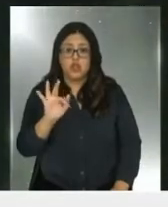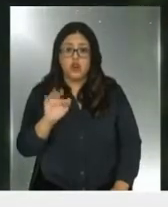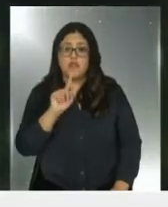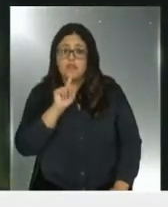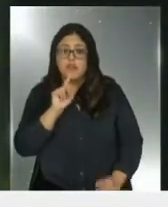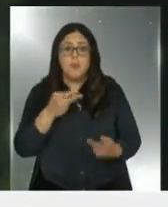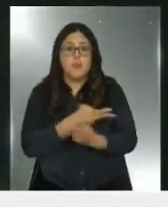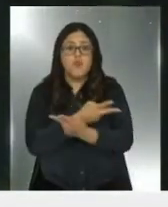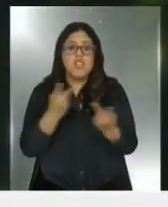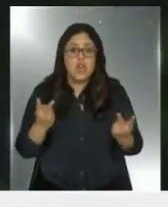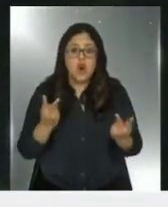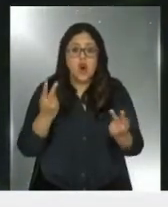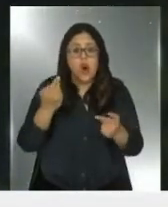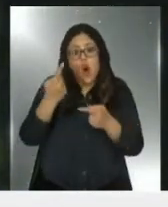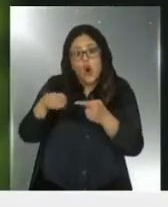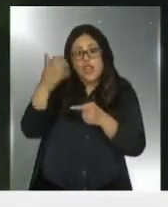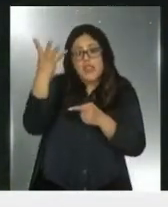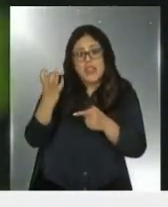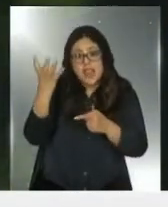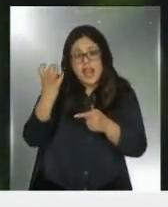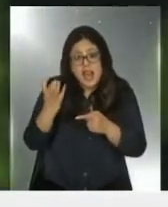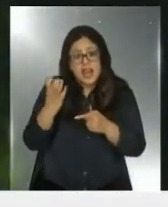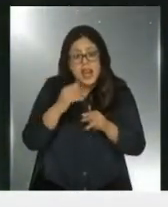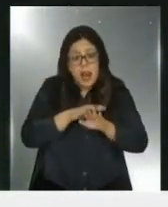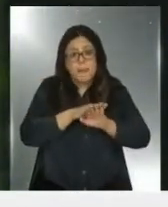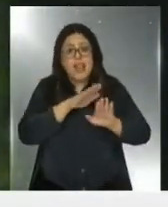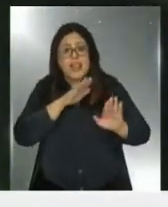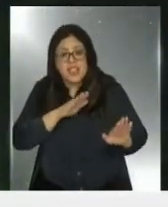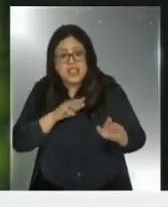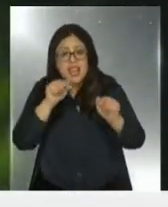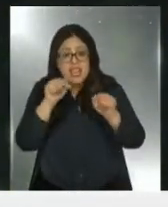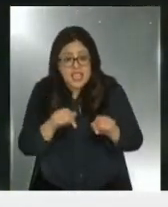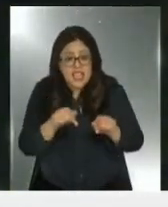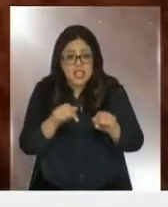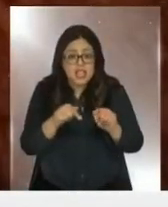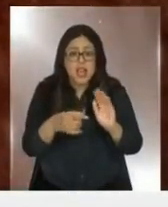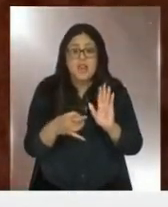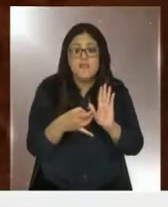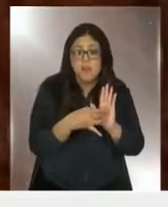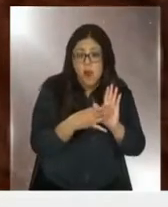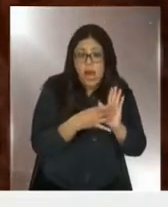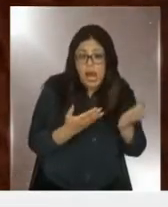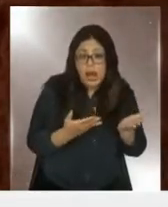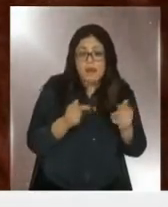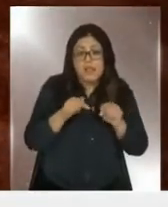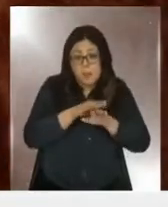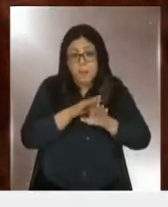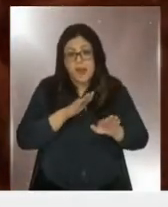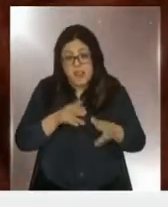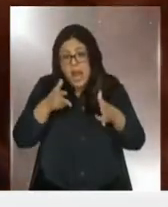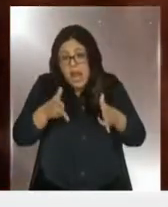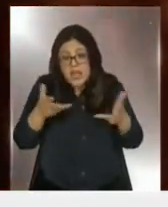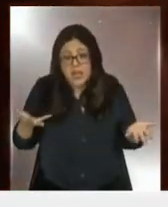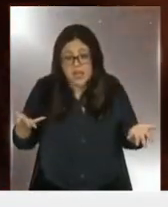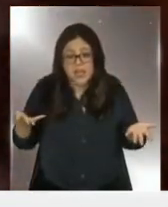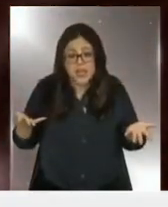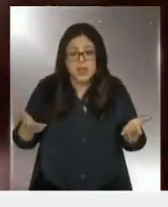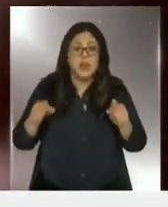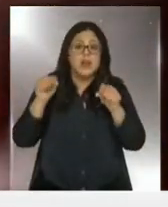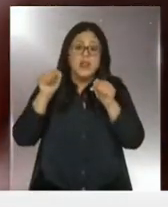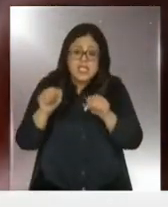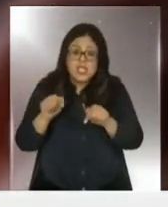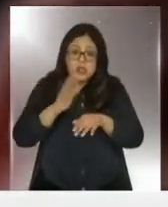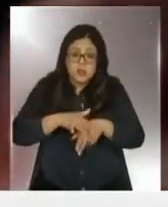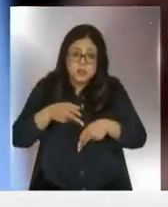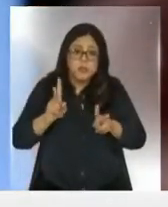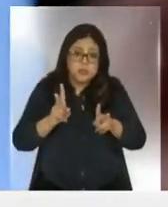parche. El parche en el fondo es una medida que permite evitar que esta vulnerabilidad pueda ser utilizada y en el fondo previene esta clase de ataque. Ese parche está